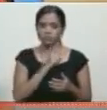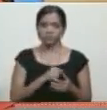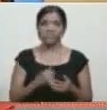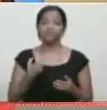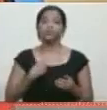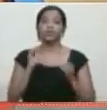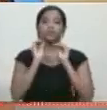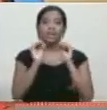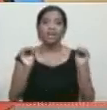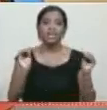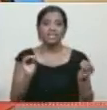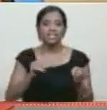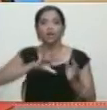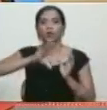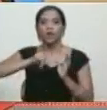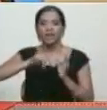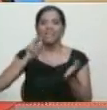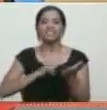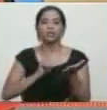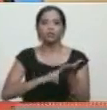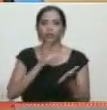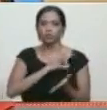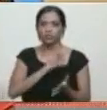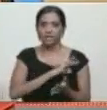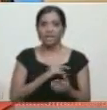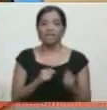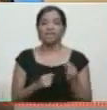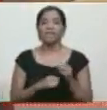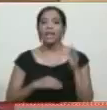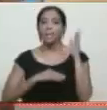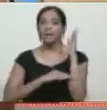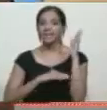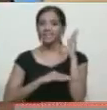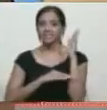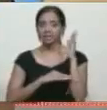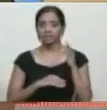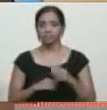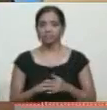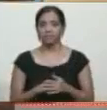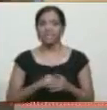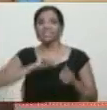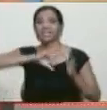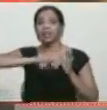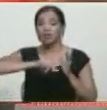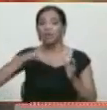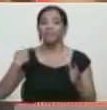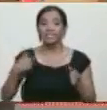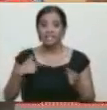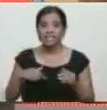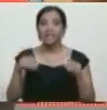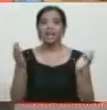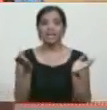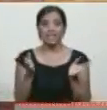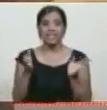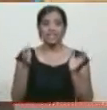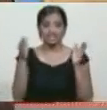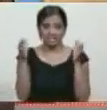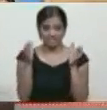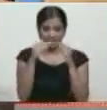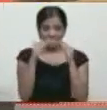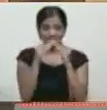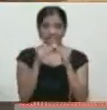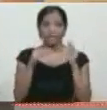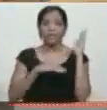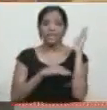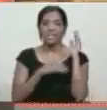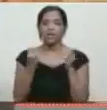Seguro Social, la hice yo. Parque Central, fue la oficina. El Parque Central. Del guiso que tenían en la caja de Parque Central y cómo